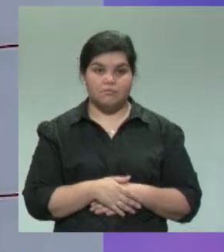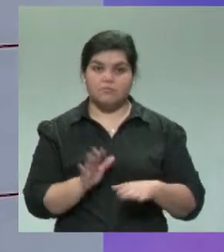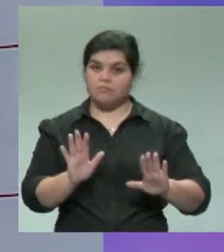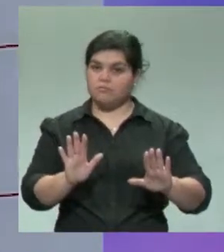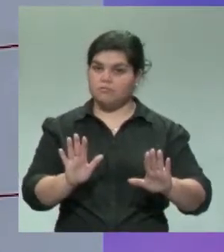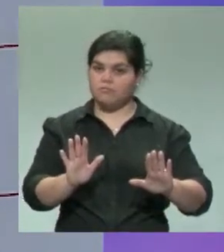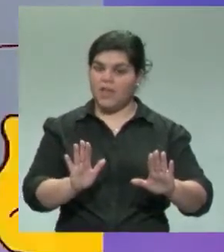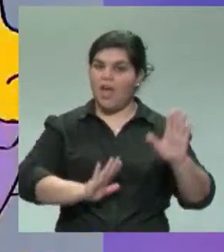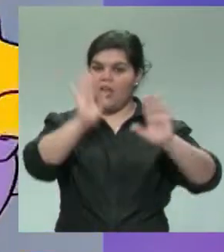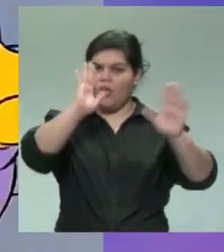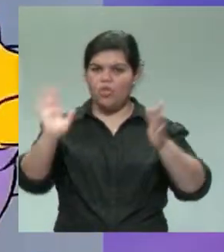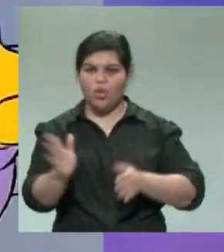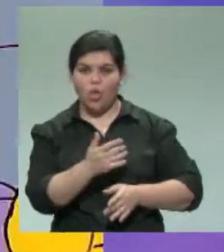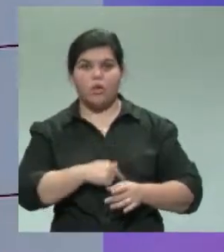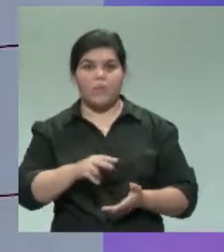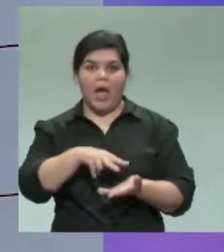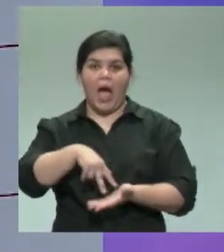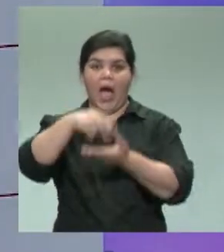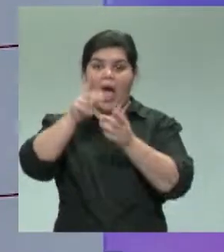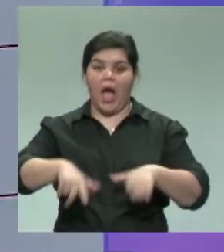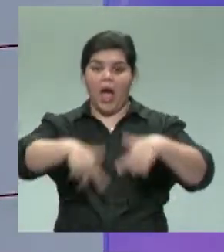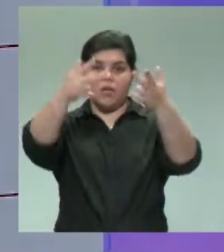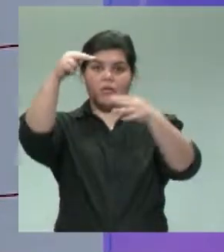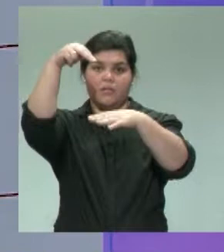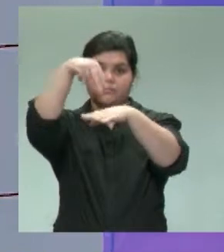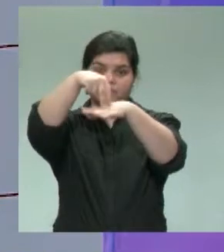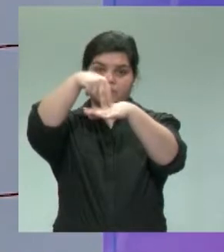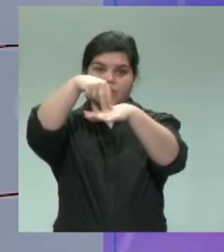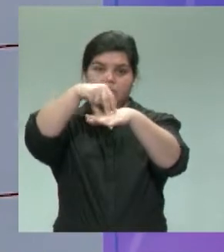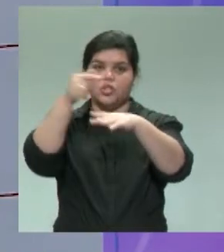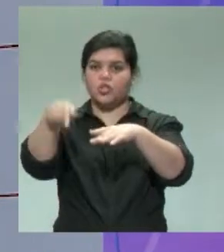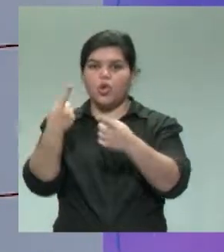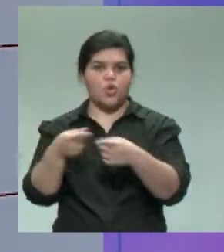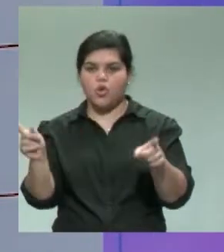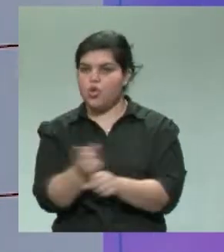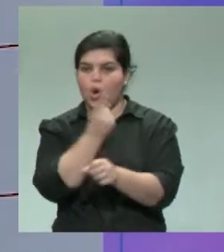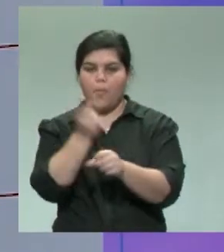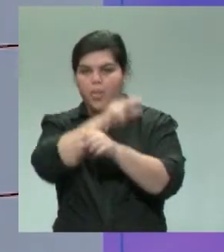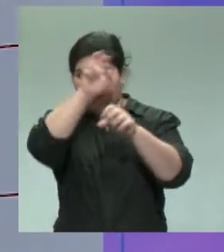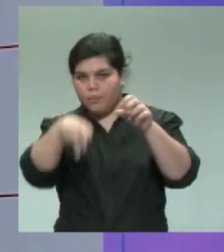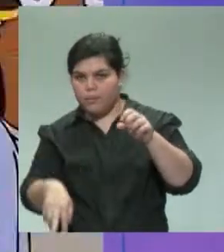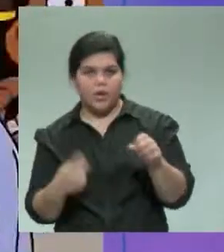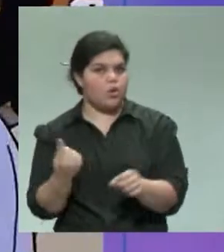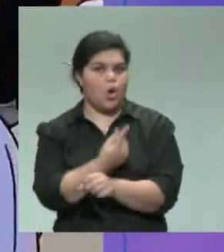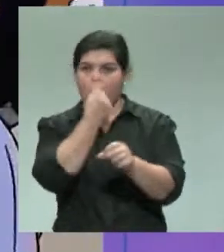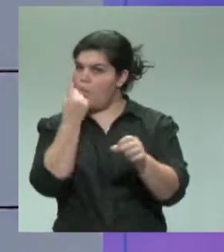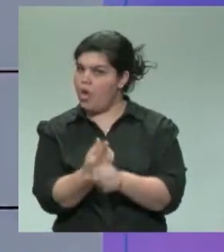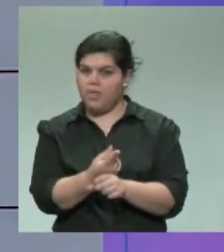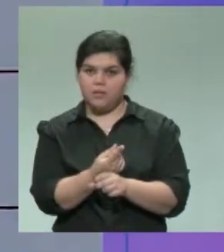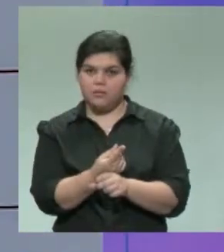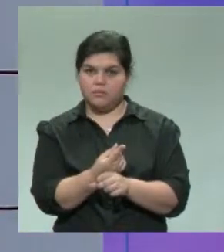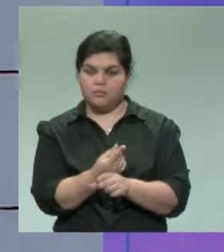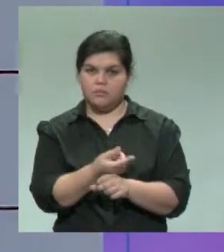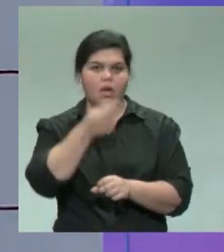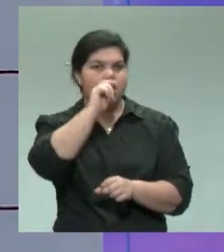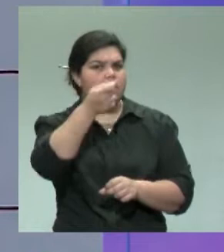Oigan, aguarden. Una vez que estén arriba no podrán bajar. Ni para un concierto de Pish, ni para el hombre ardiente.